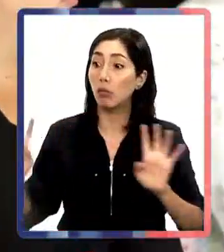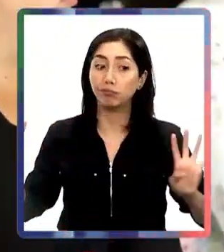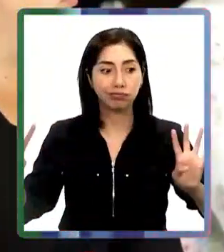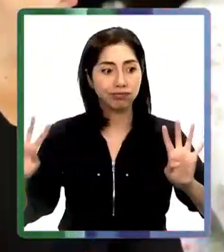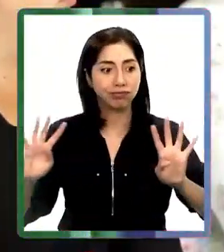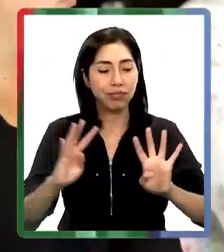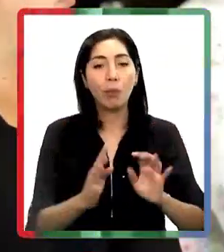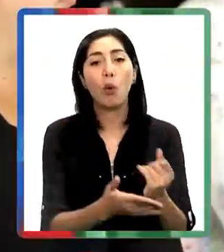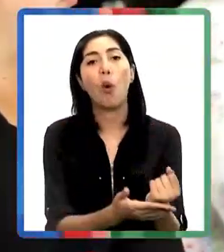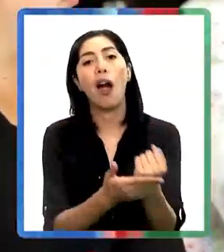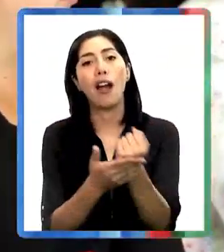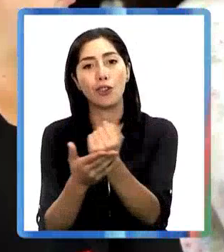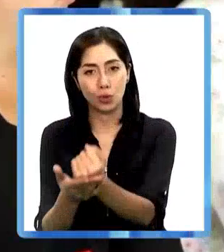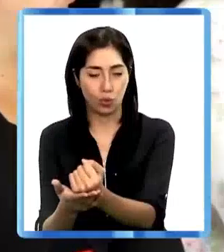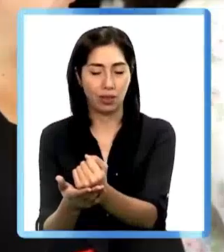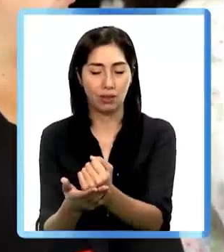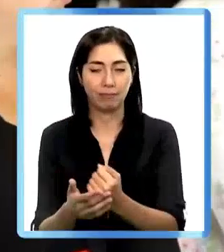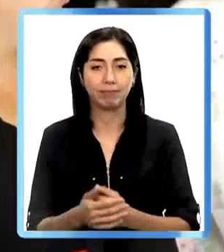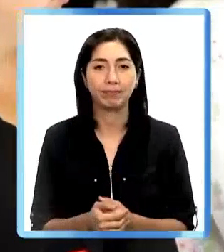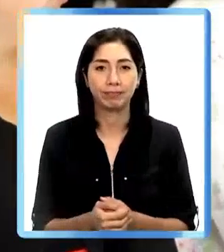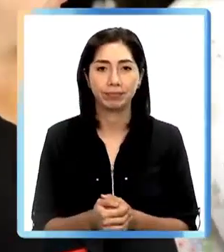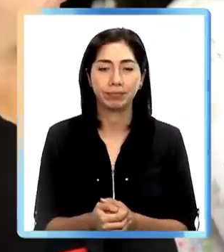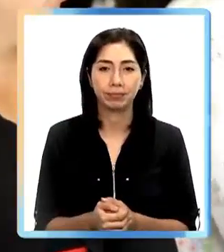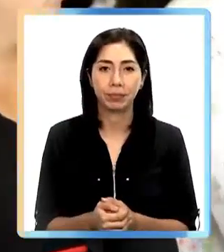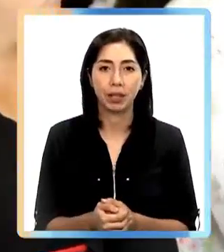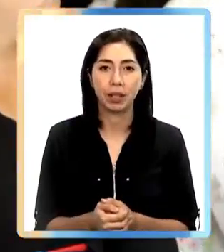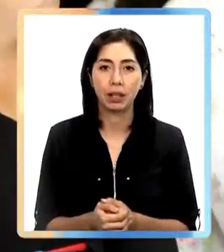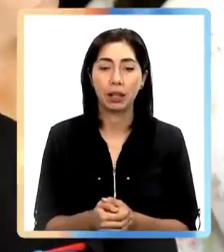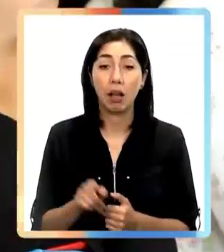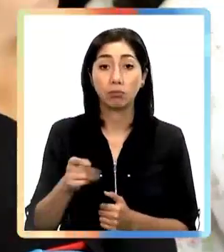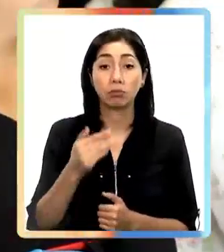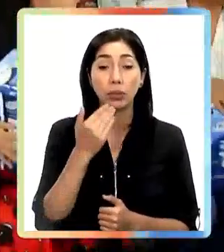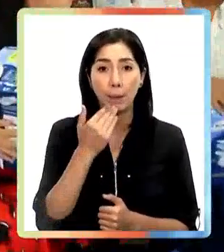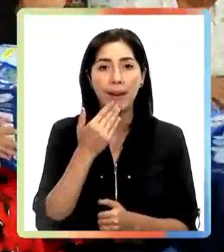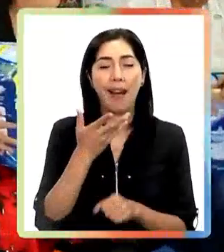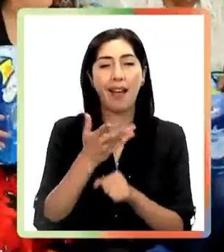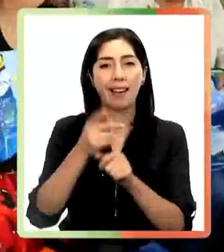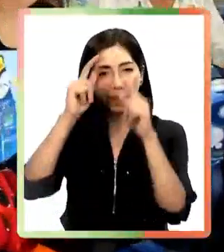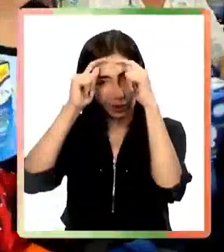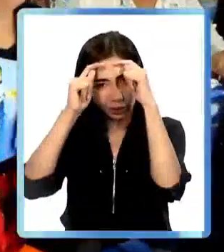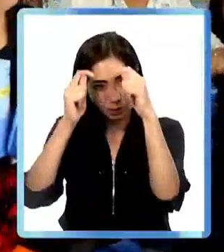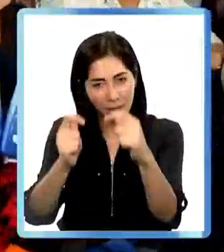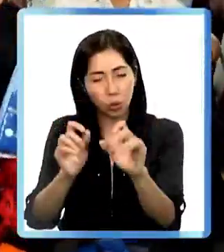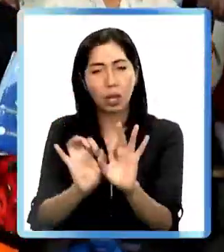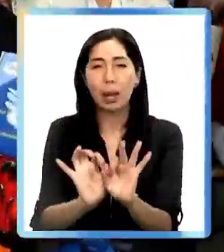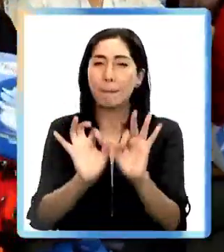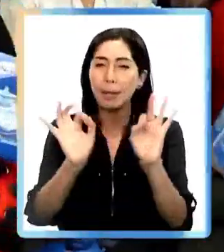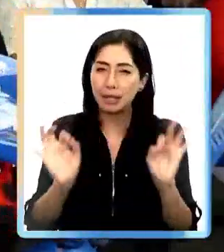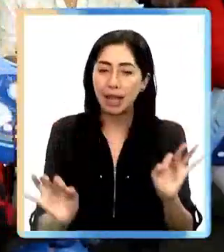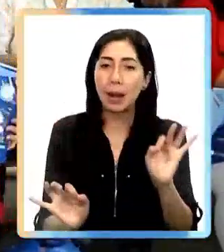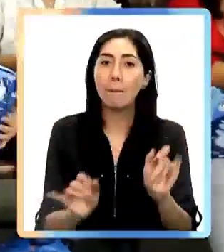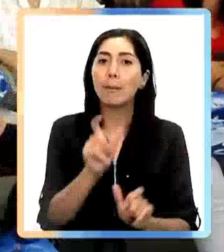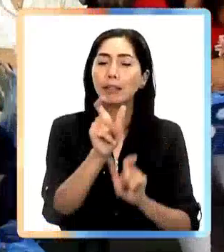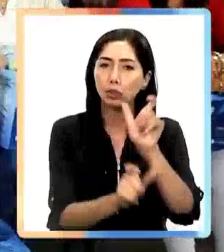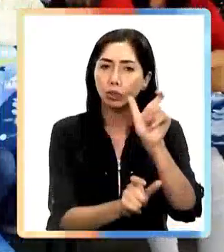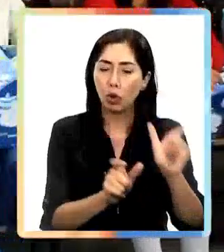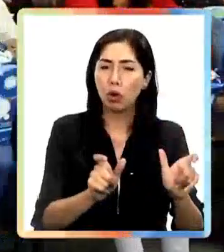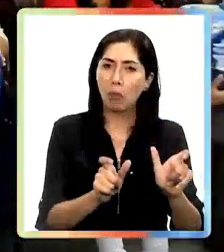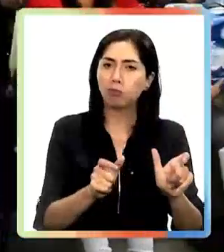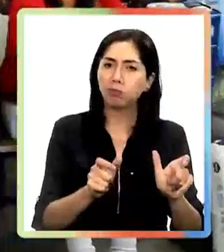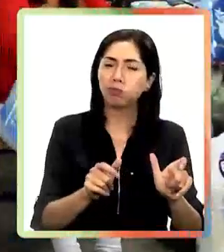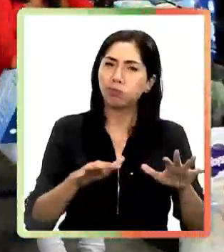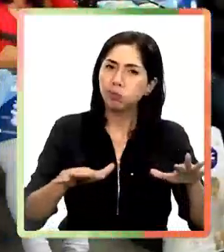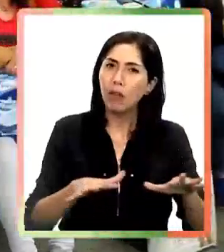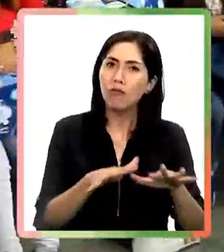quienes recibieron la ayuda por parte de la agrupación, ocasión en la que además se realizó un reconocimiento especial a quienes han apoyado en poder llevar a cabo